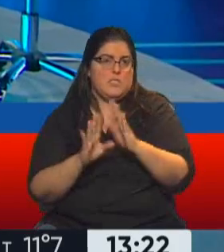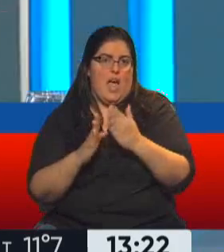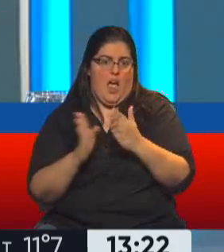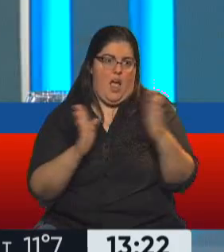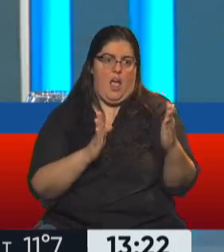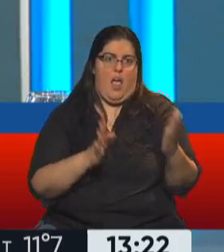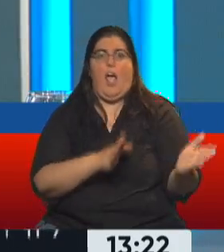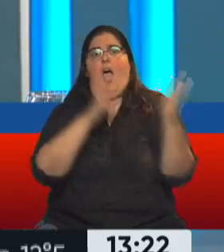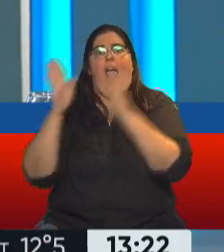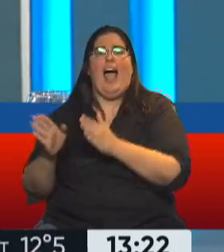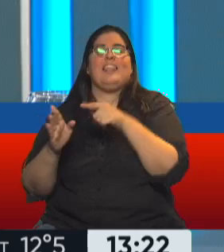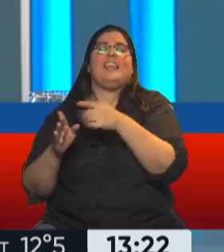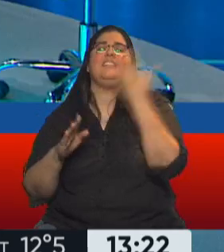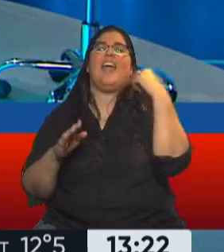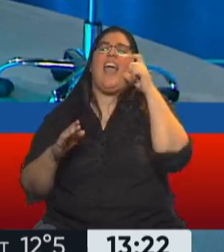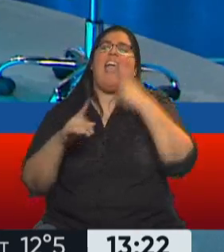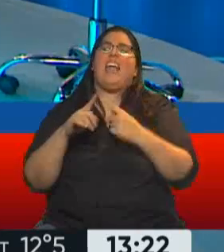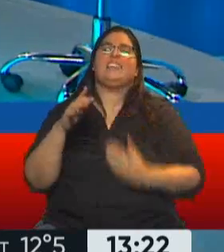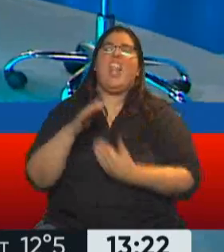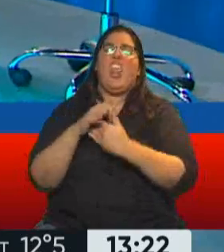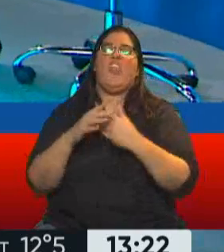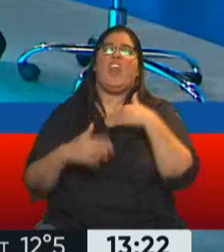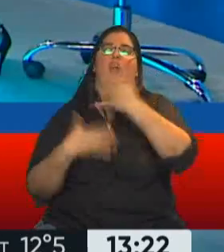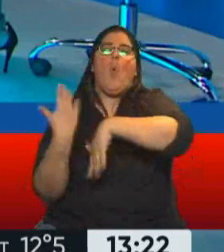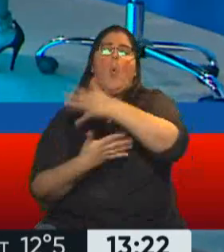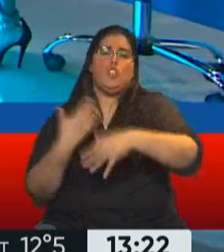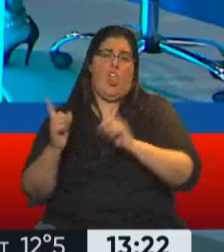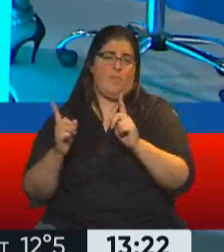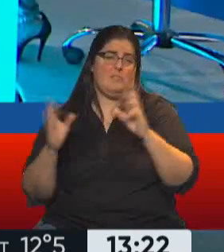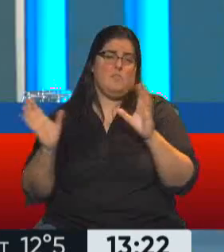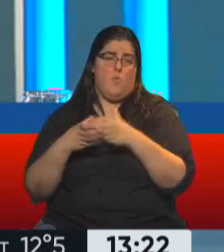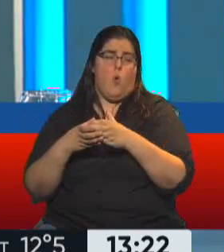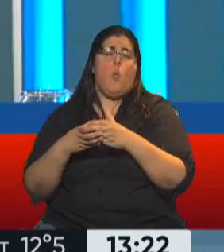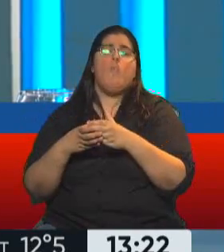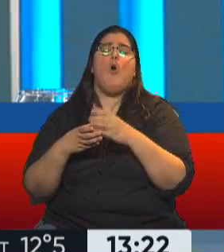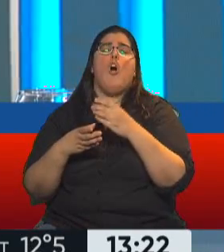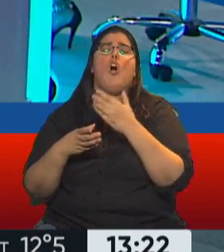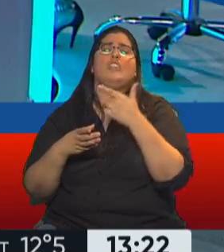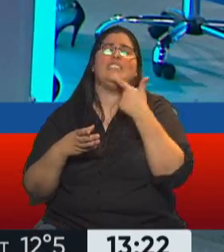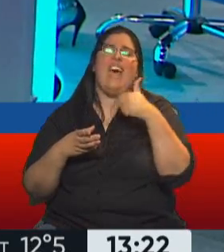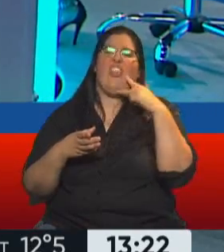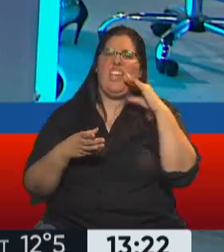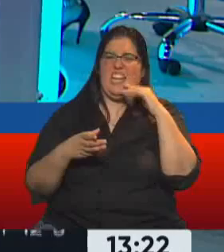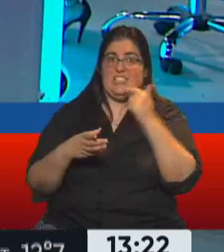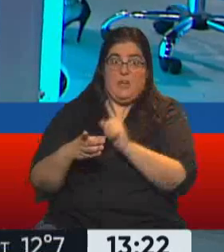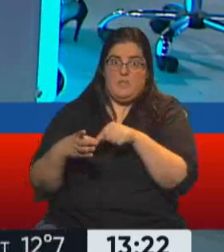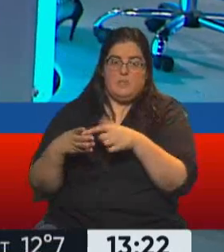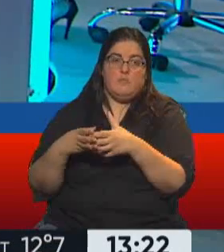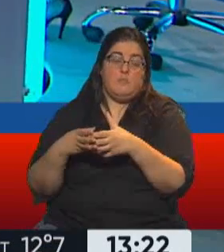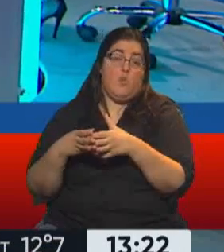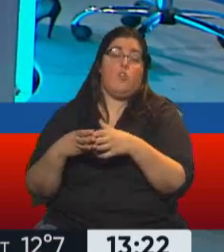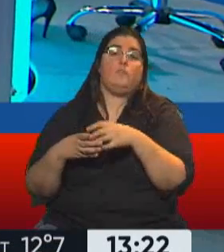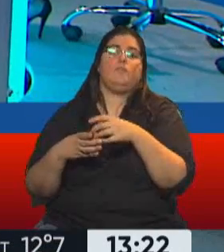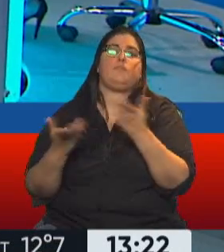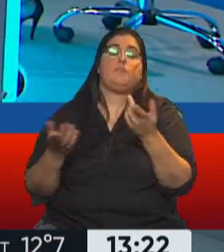bueno, cuando era líder revolucionario, claro, el presidente del Frente Sandinista. Del 80 al 90. Pero, digo, en cuanto